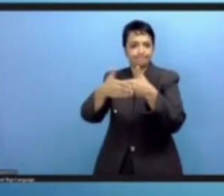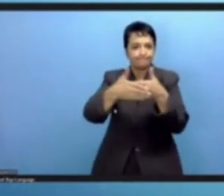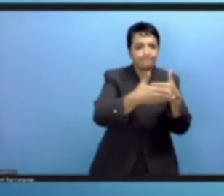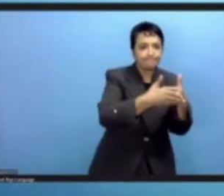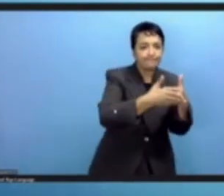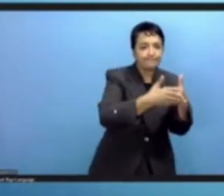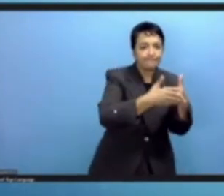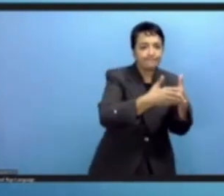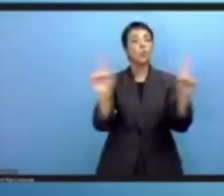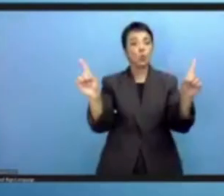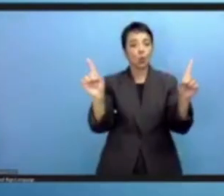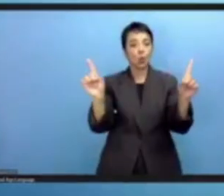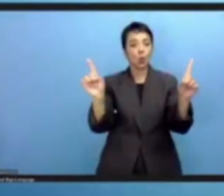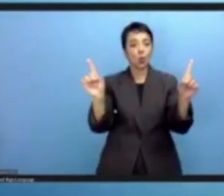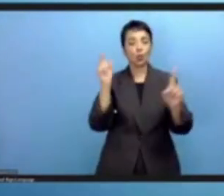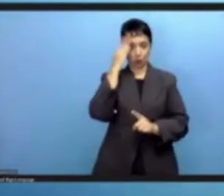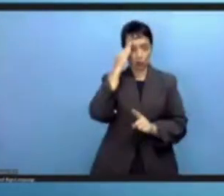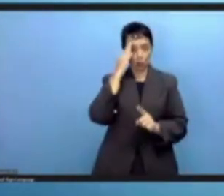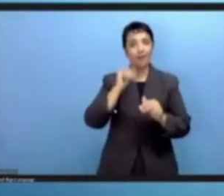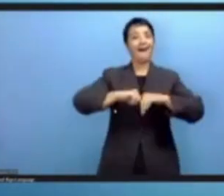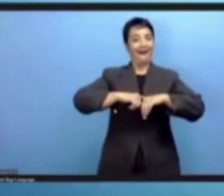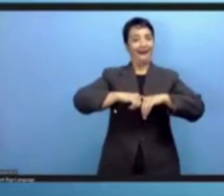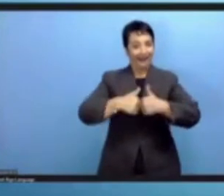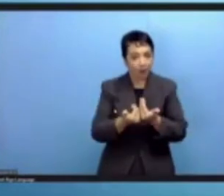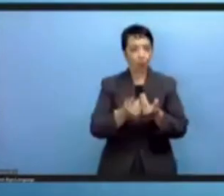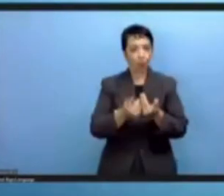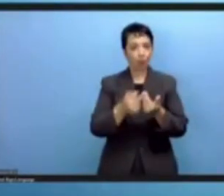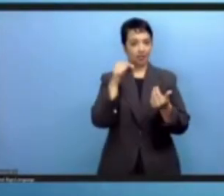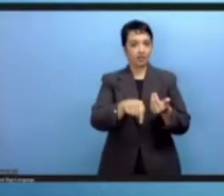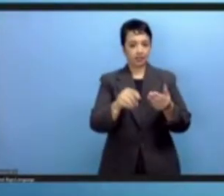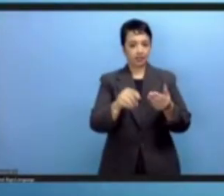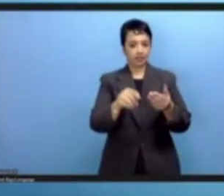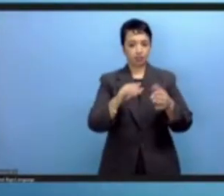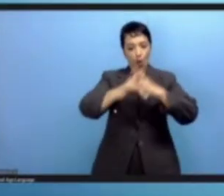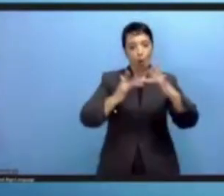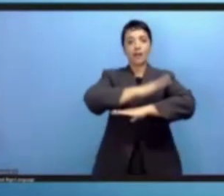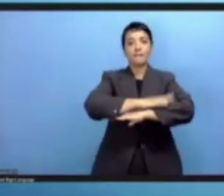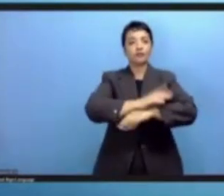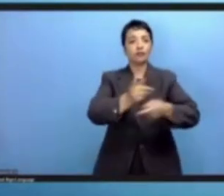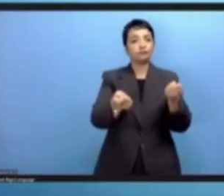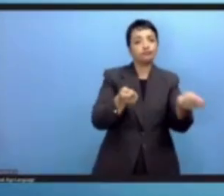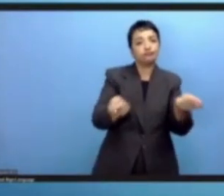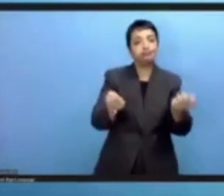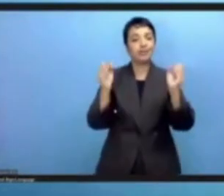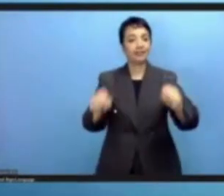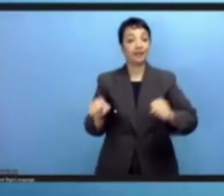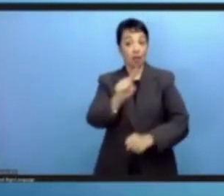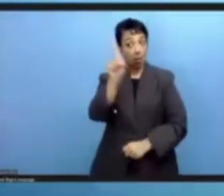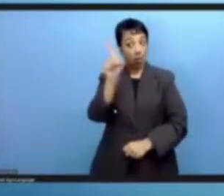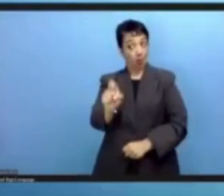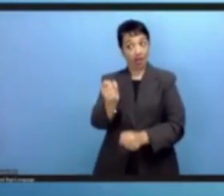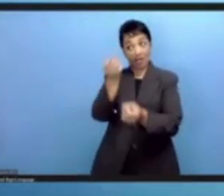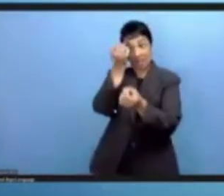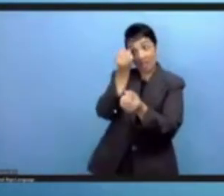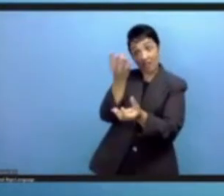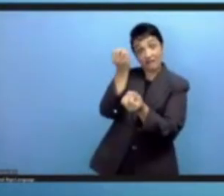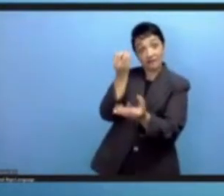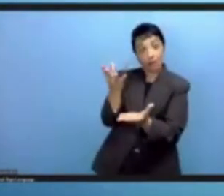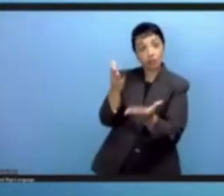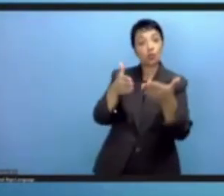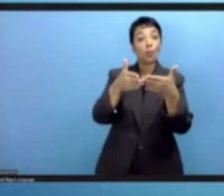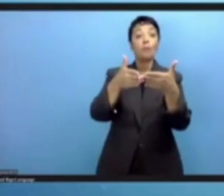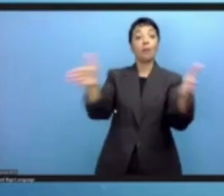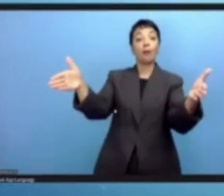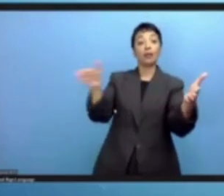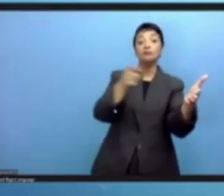las plataformas digitales por eso agregué las palabras la forma de regular las plataformas digitales para asegurar